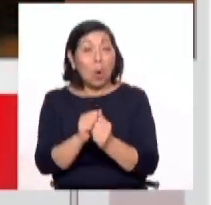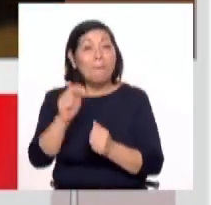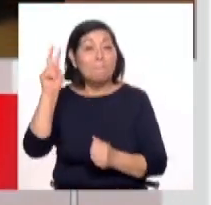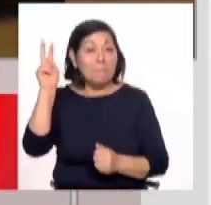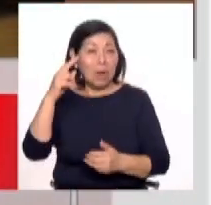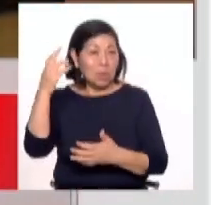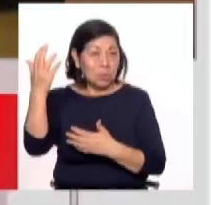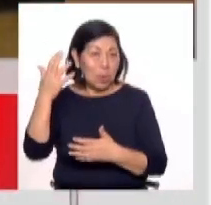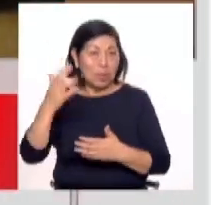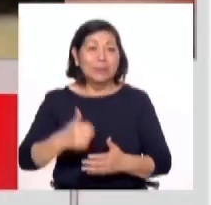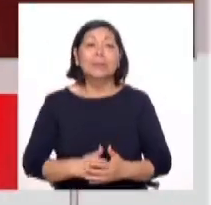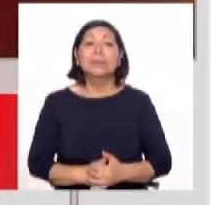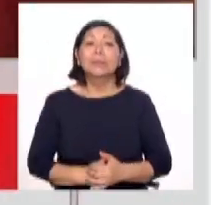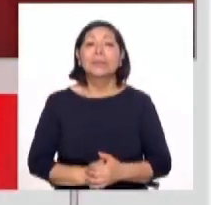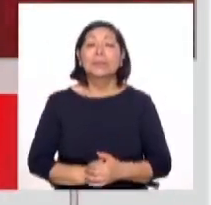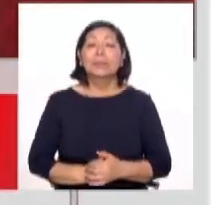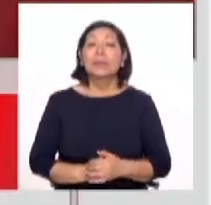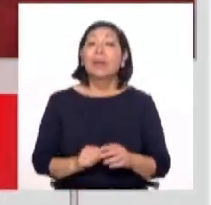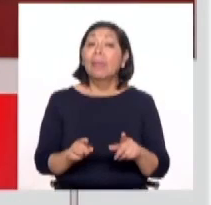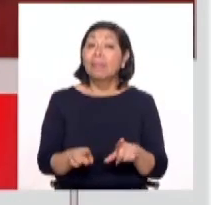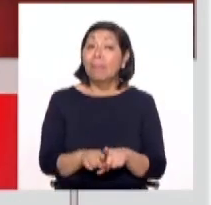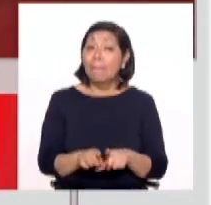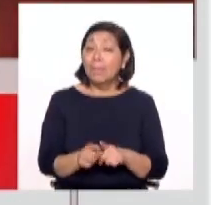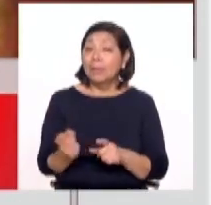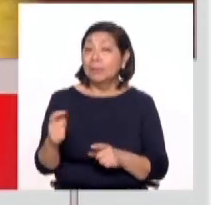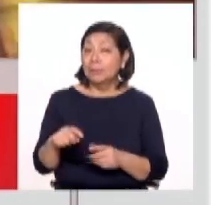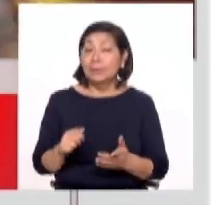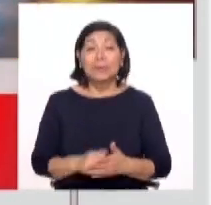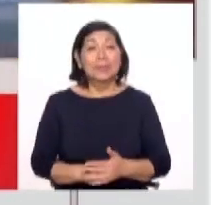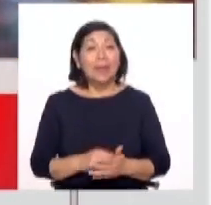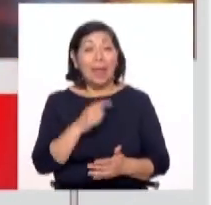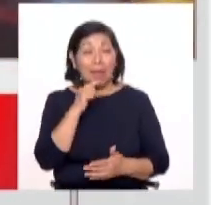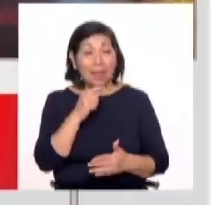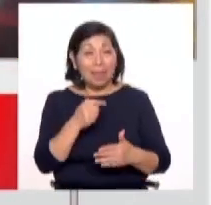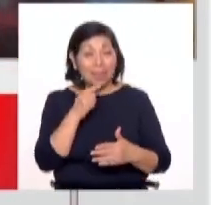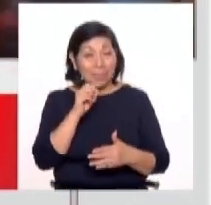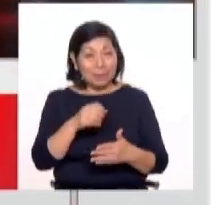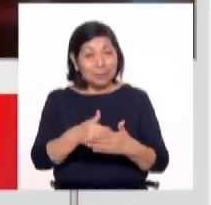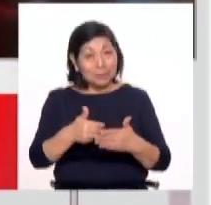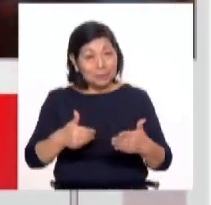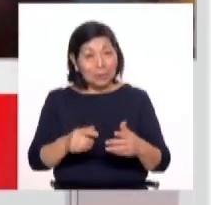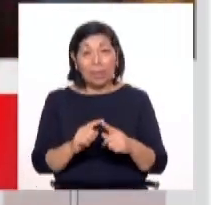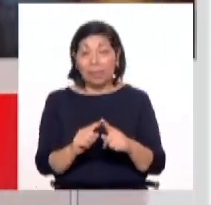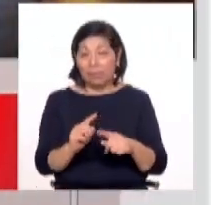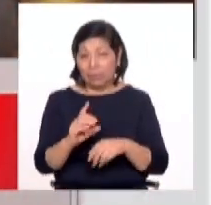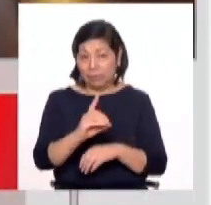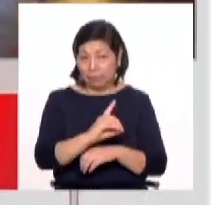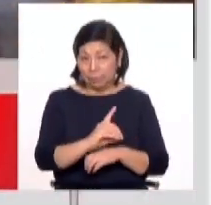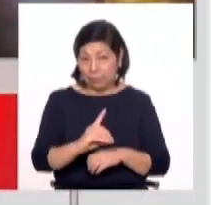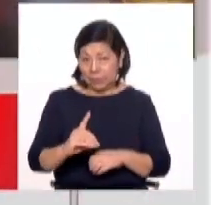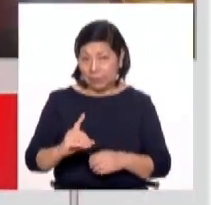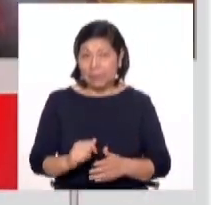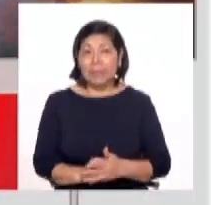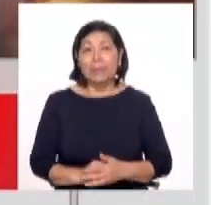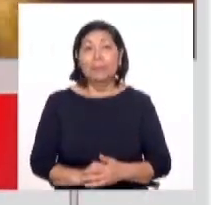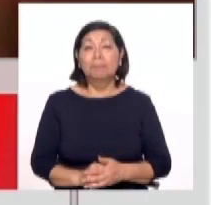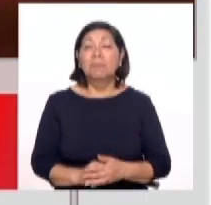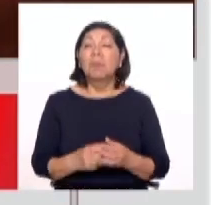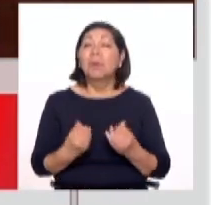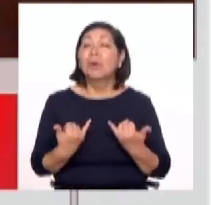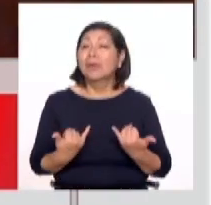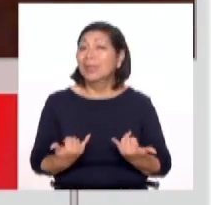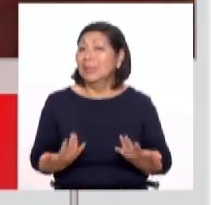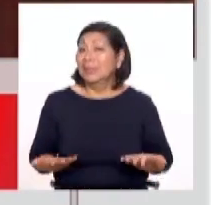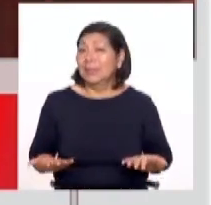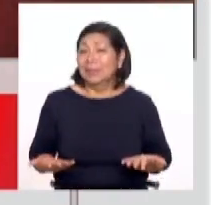Venezuela. Pero no solamente se da aquí, sino también se da, como lo dije anteriormente, en diferentes distritos de nuestra ciudad. Porque esto